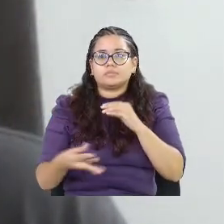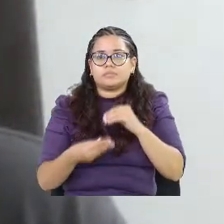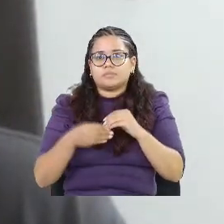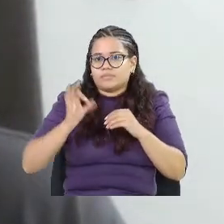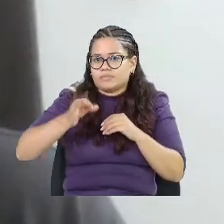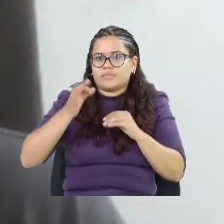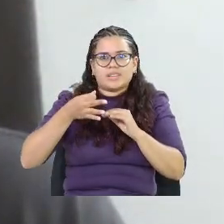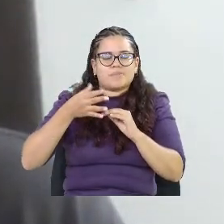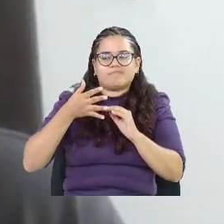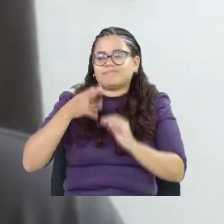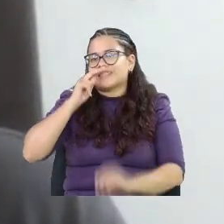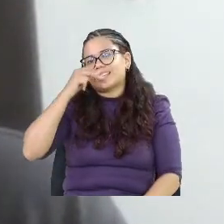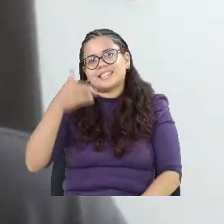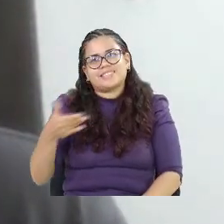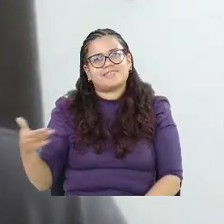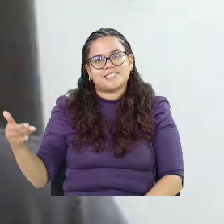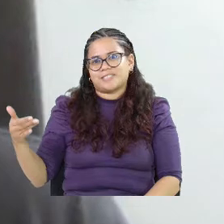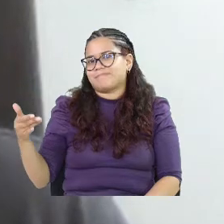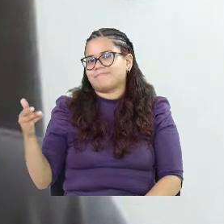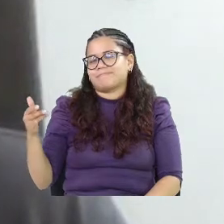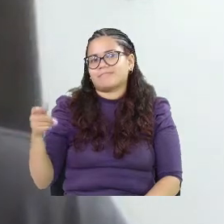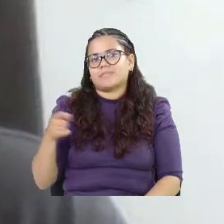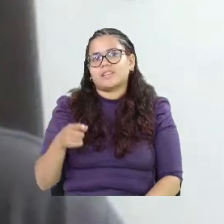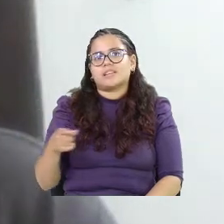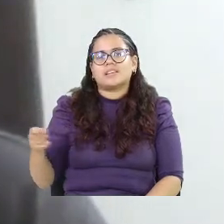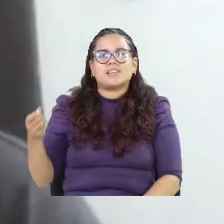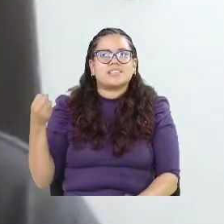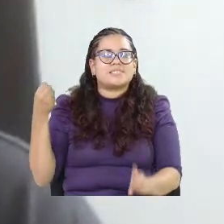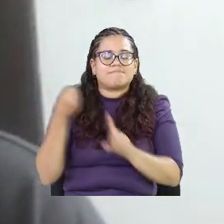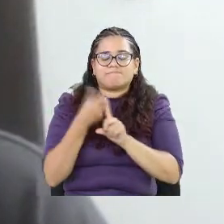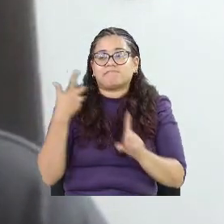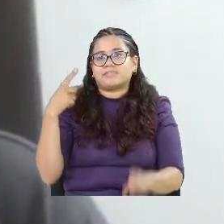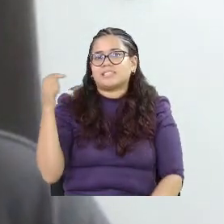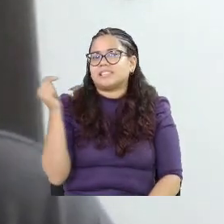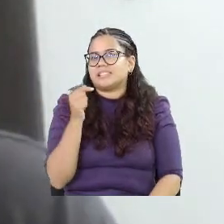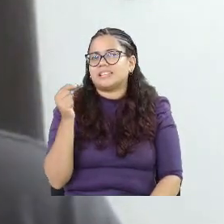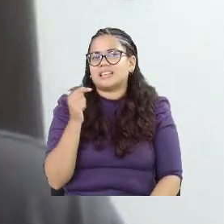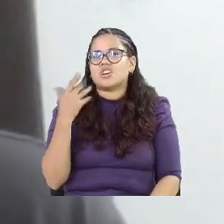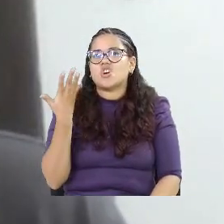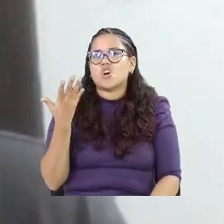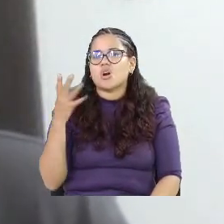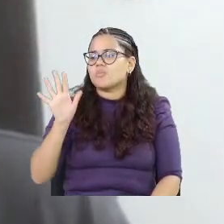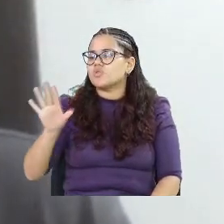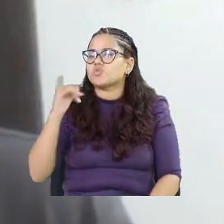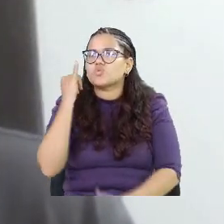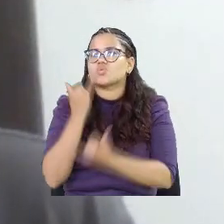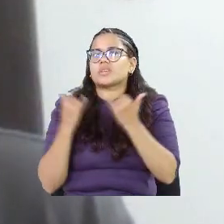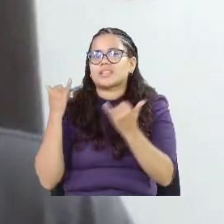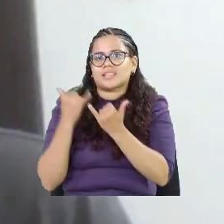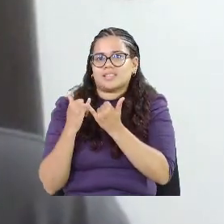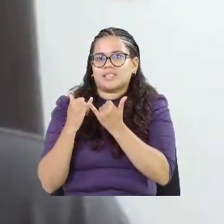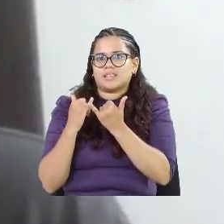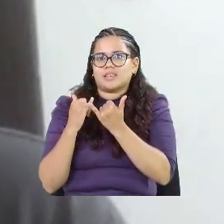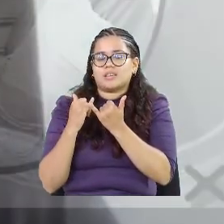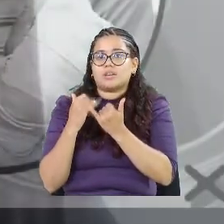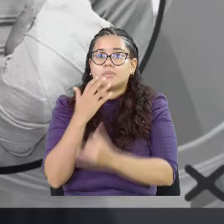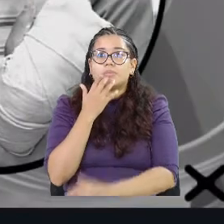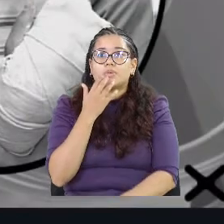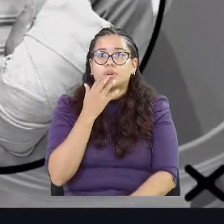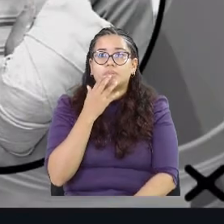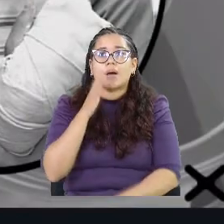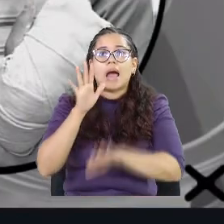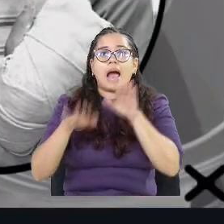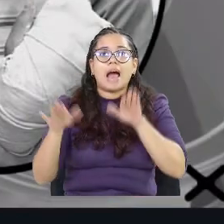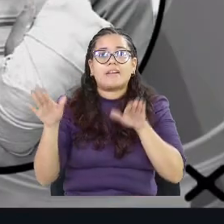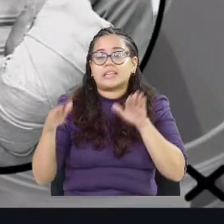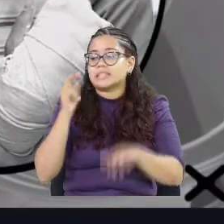mucho con los niños, que hay un impacto negativo en la identidad del paciente. Entonces se han visto casos, por